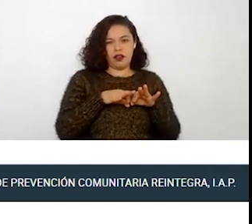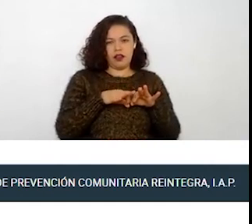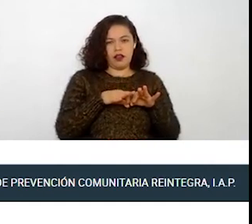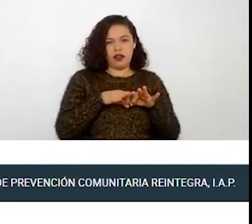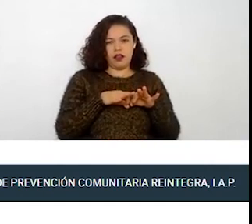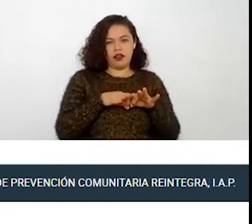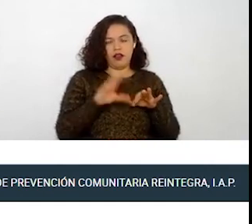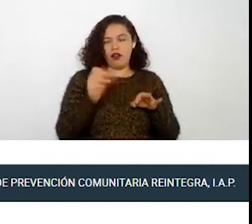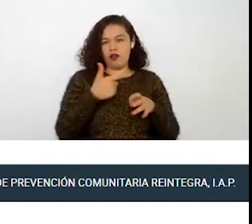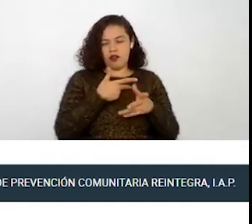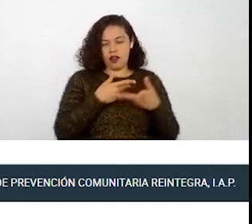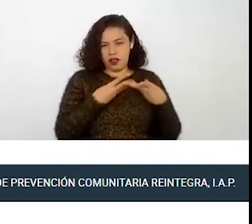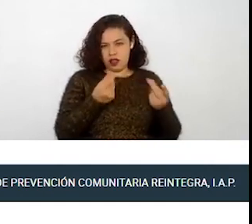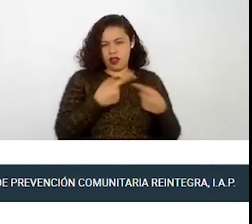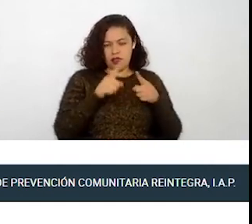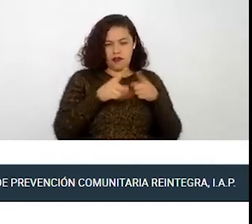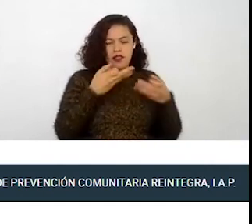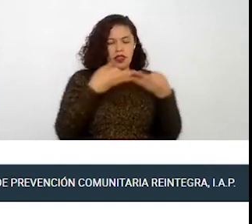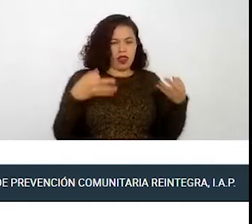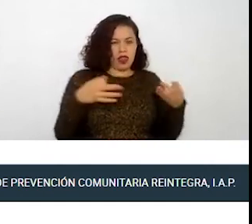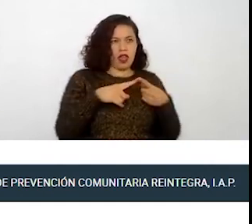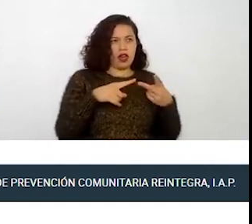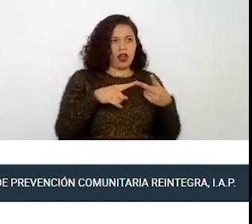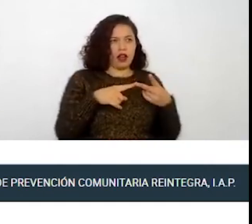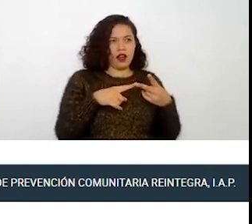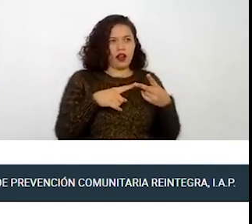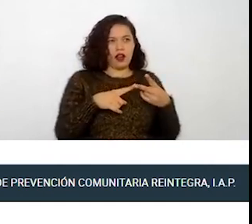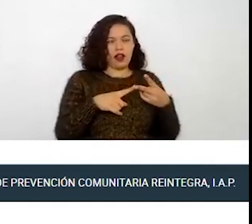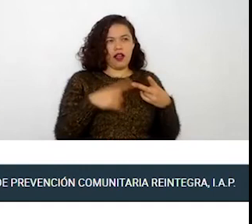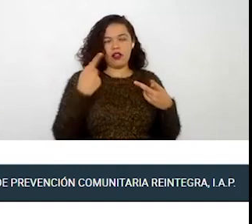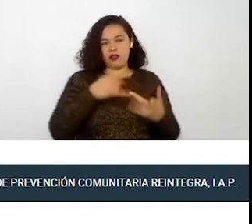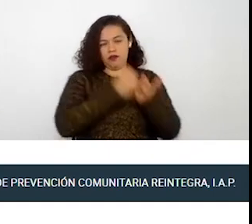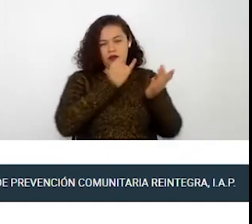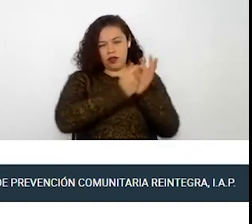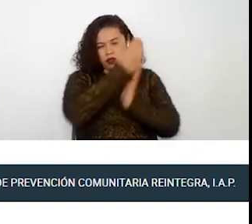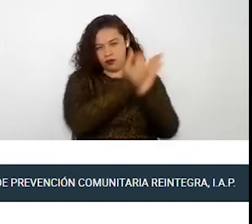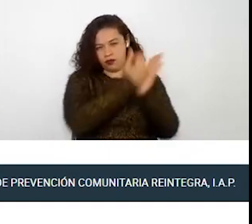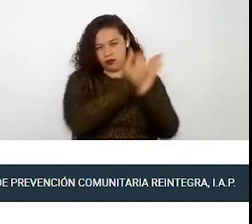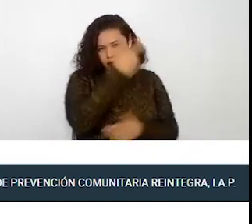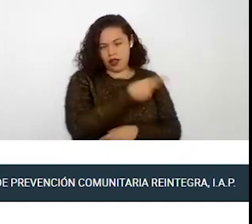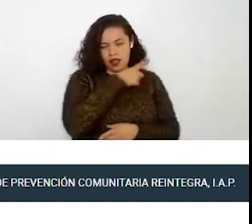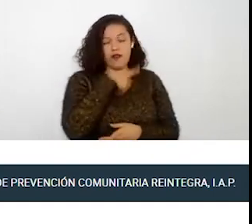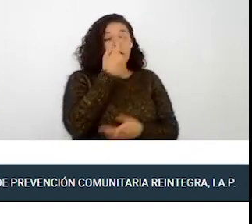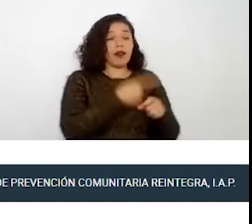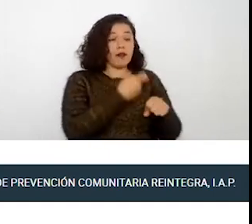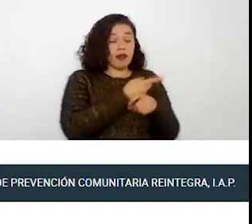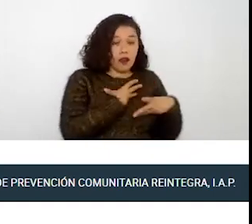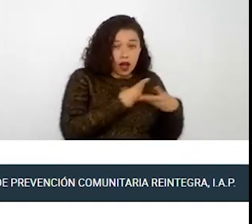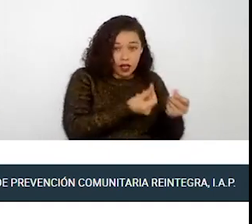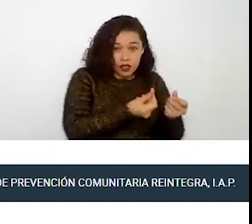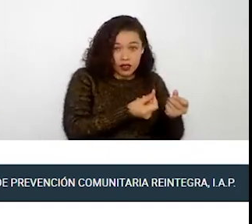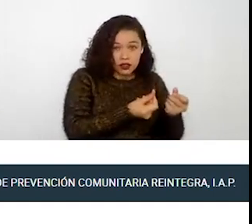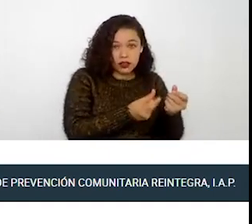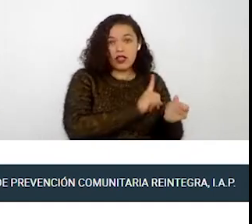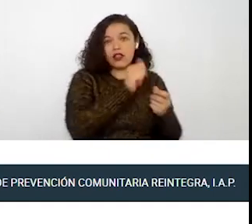o otro tipo de gasto Predial los que van a acceder a sus reducciones pues lo tienen que registrar como gasto porque va a ser un gasto y